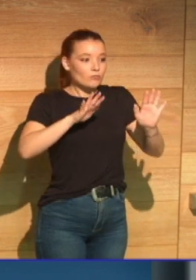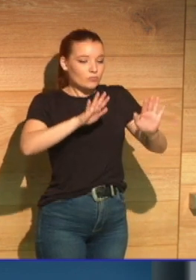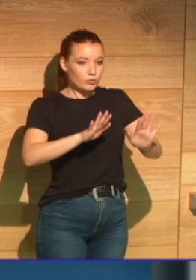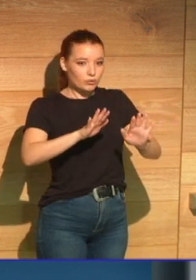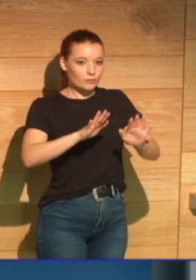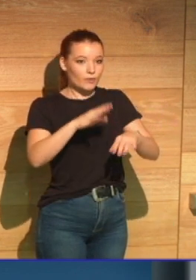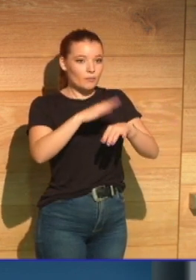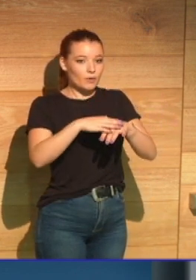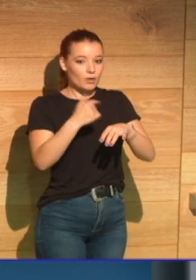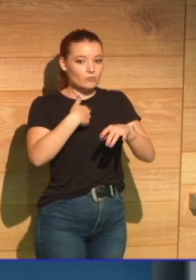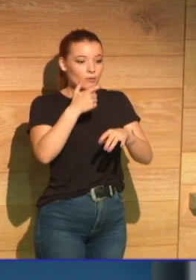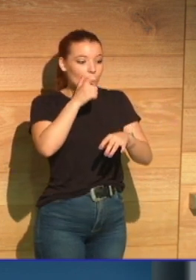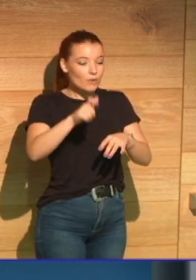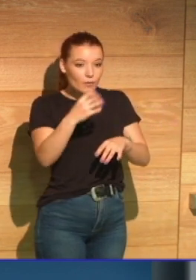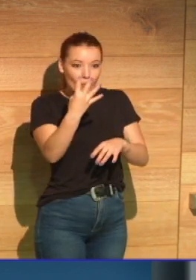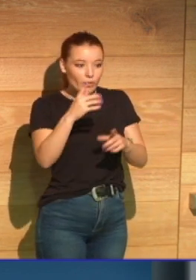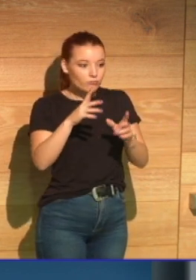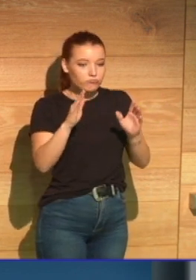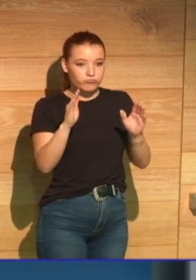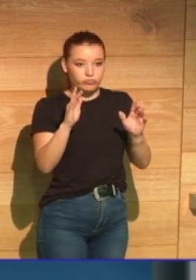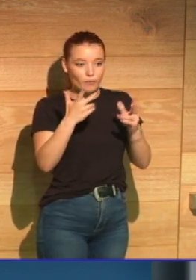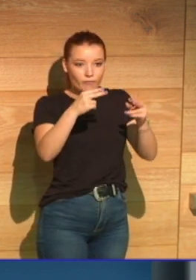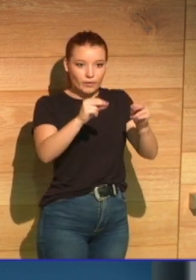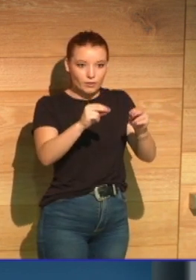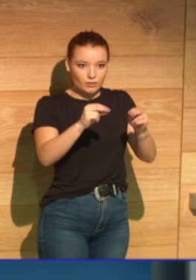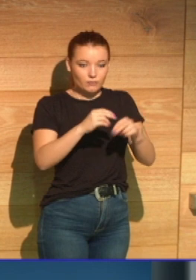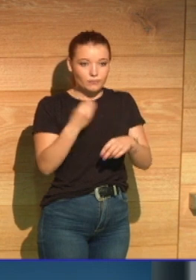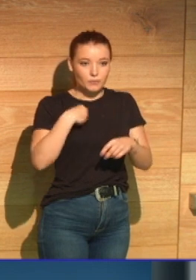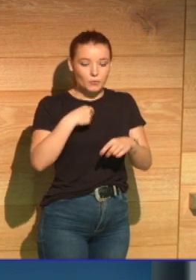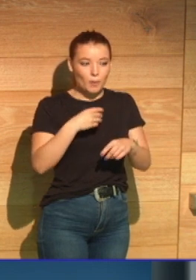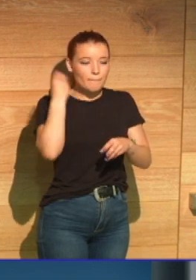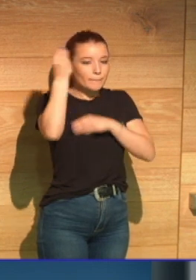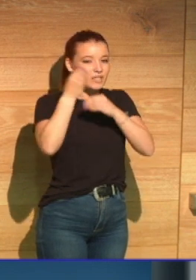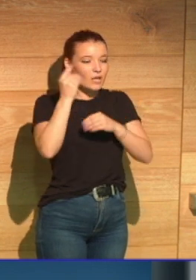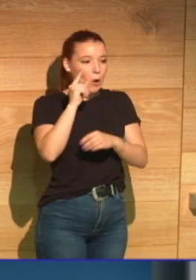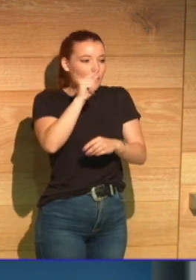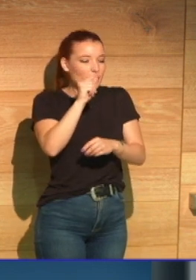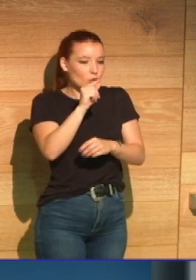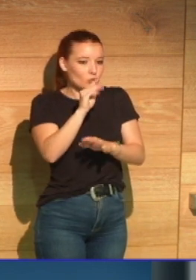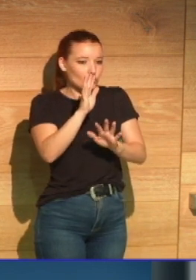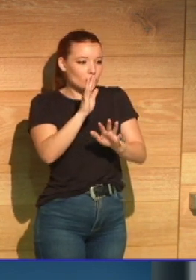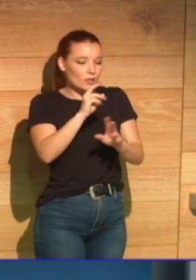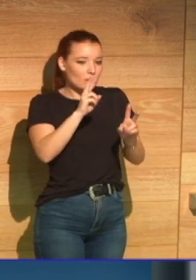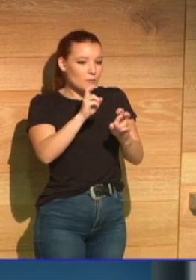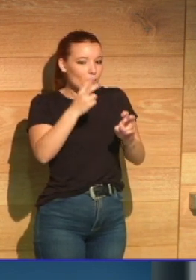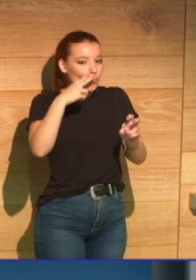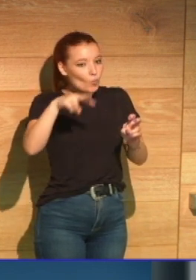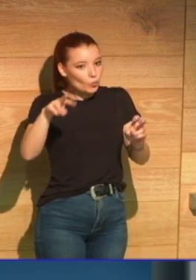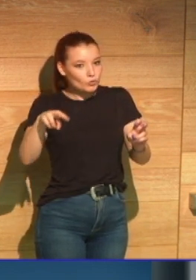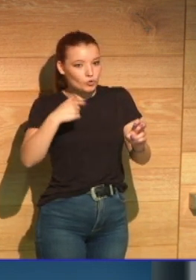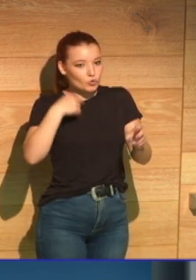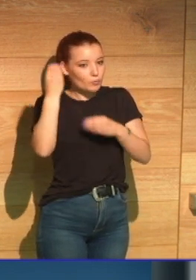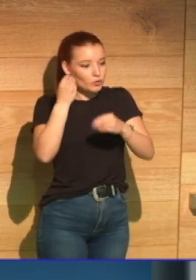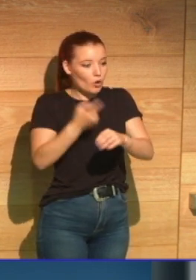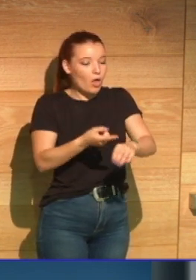para cerrar estas 4 palabras de la cultura contemporánea y pensar unos minutos, si me permiten, en esta coyuntura de los museos que me parecen radicales y